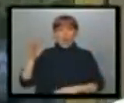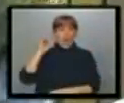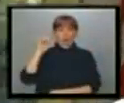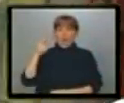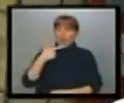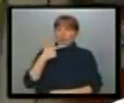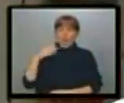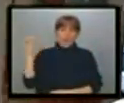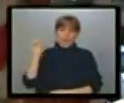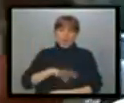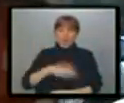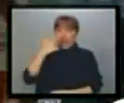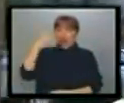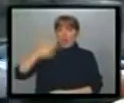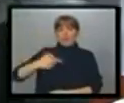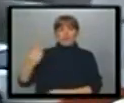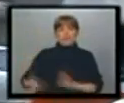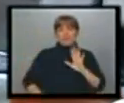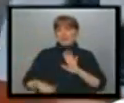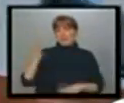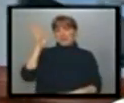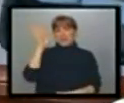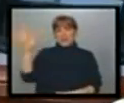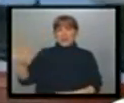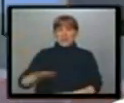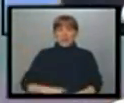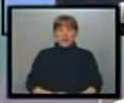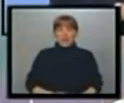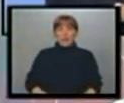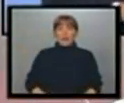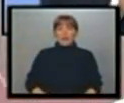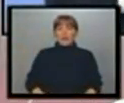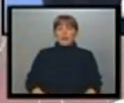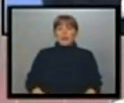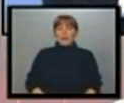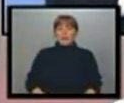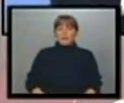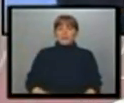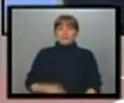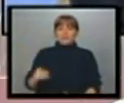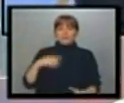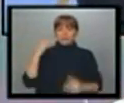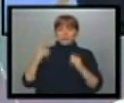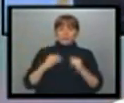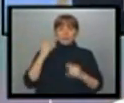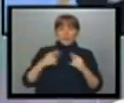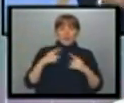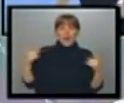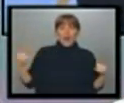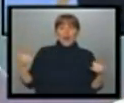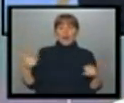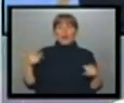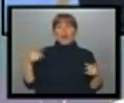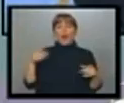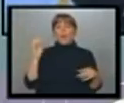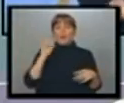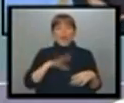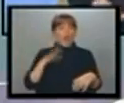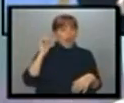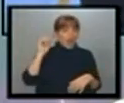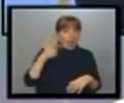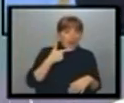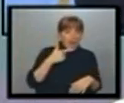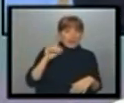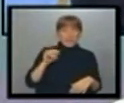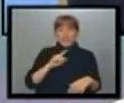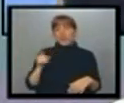aumentó la nafta, Daniel. Bueno, hoy aumentó la nafta y no se descartan nuevos incrementos. En un ratito vamos a estar hablando con Mariano y demás si te conviene o no el GNC.